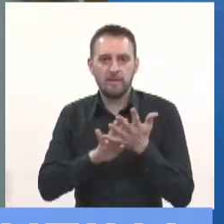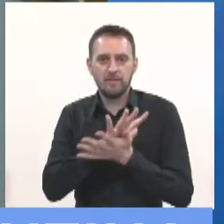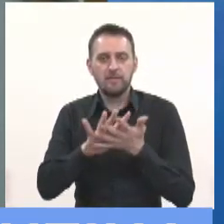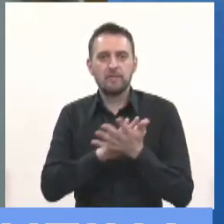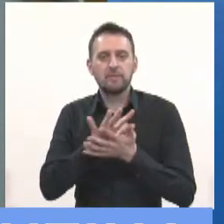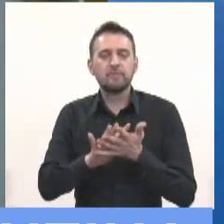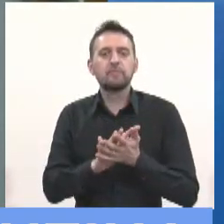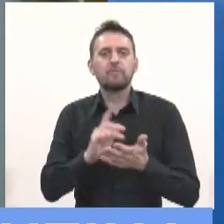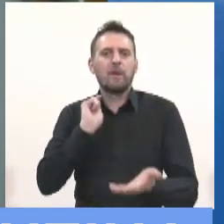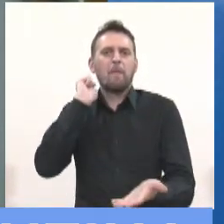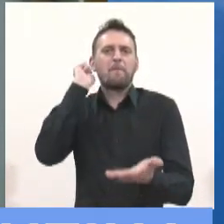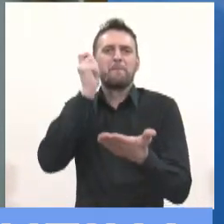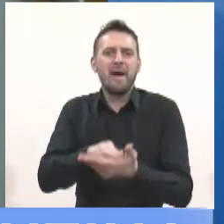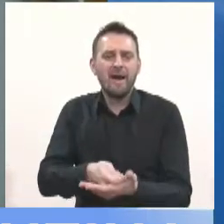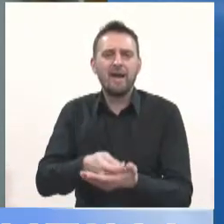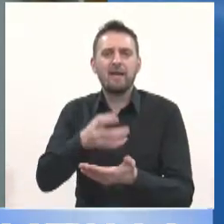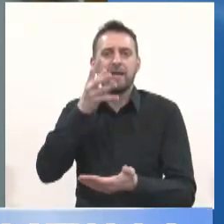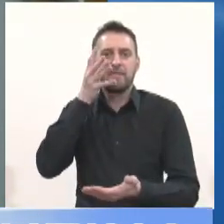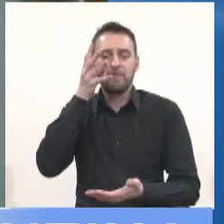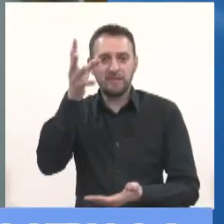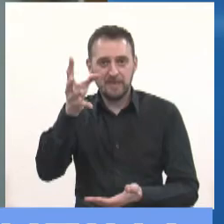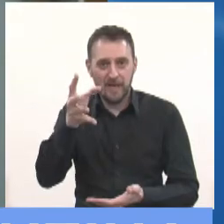no hay manera de haber pagado semejante deuda